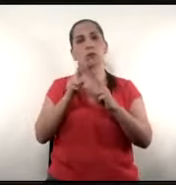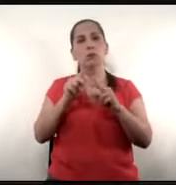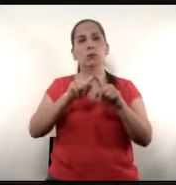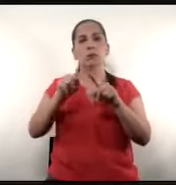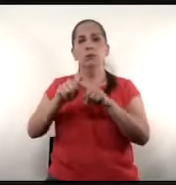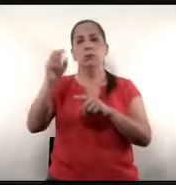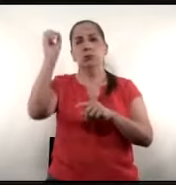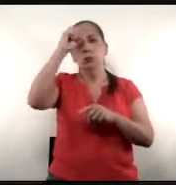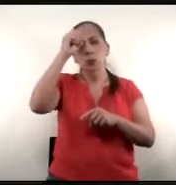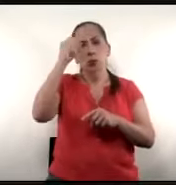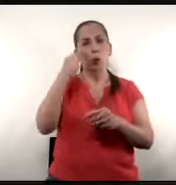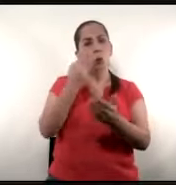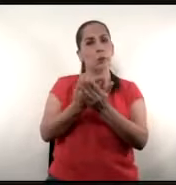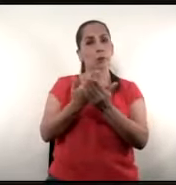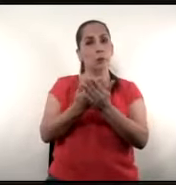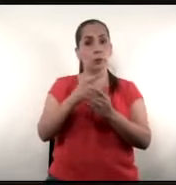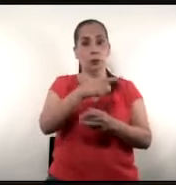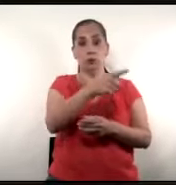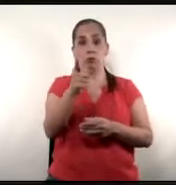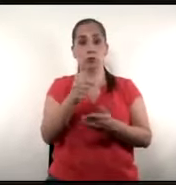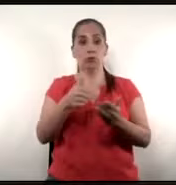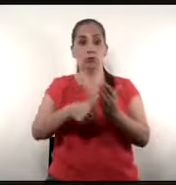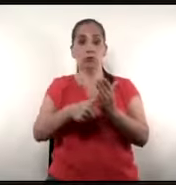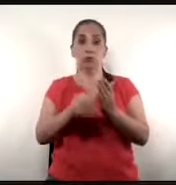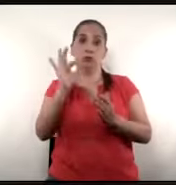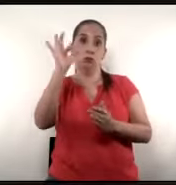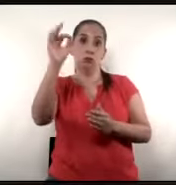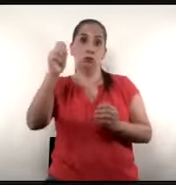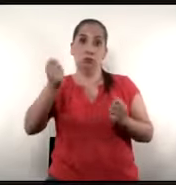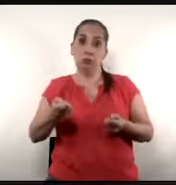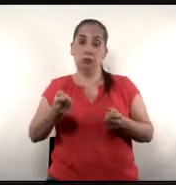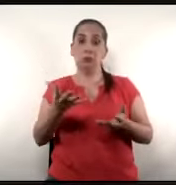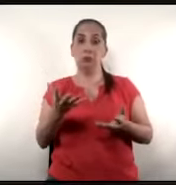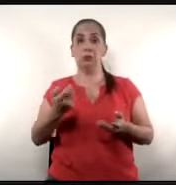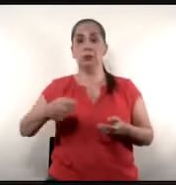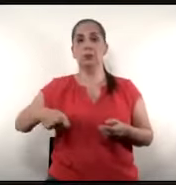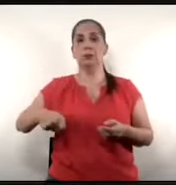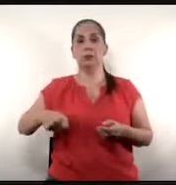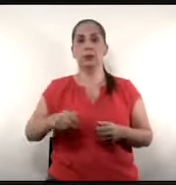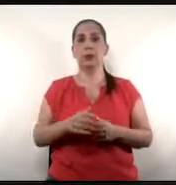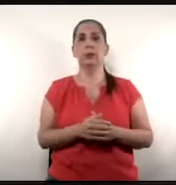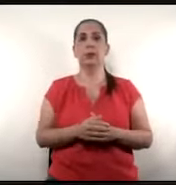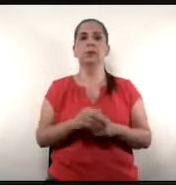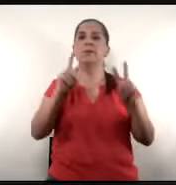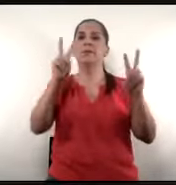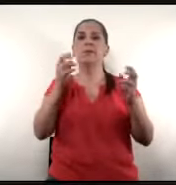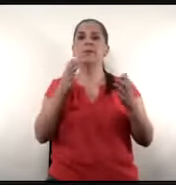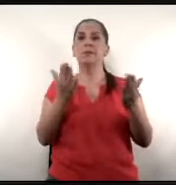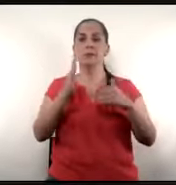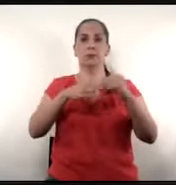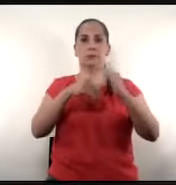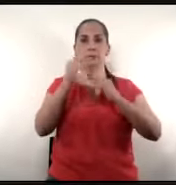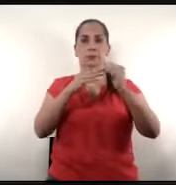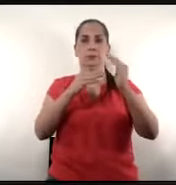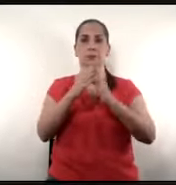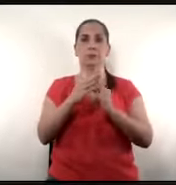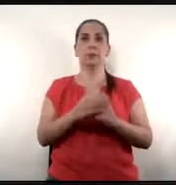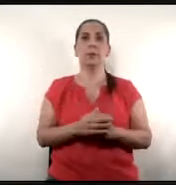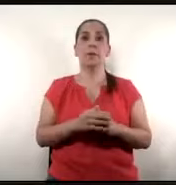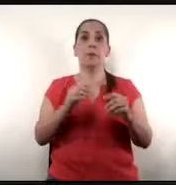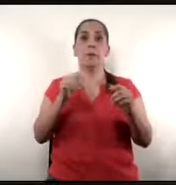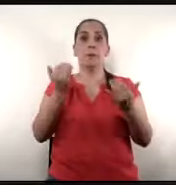y propuestas de los candidatos y las candidatas presidenciales en materia de infraestructura. A través de